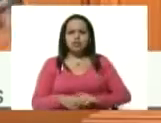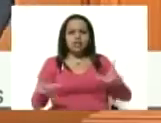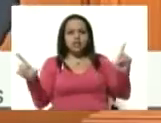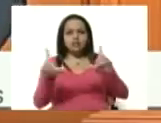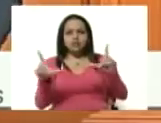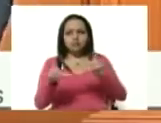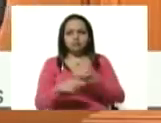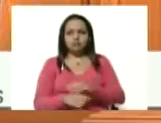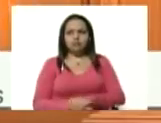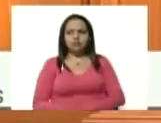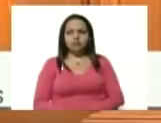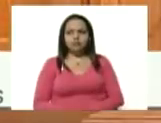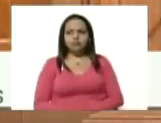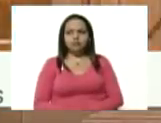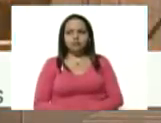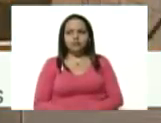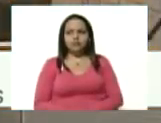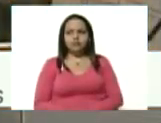comunicación,